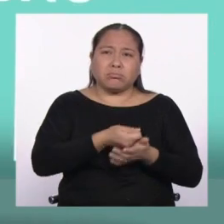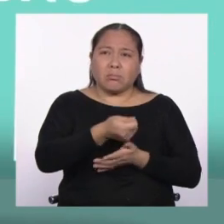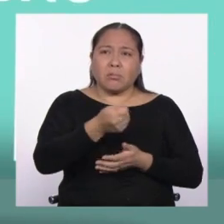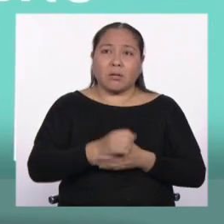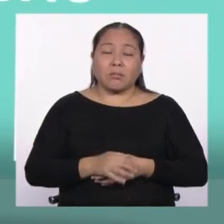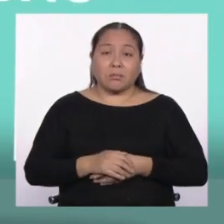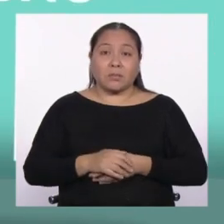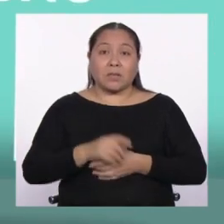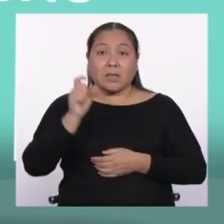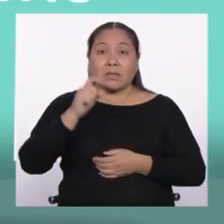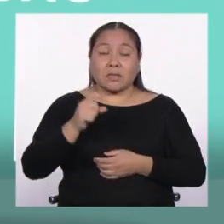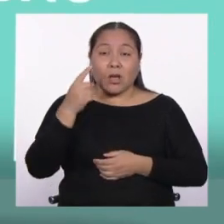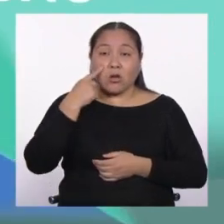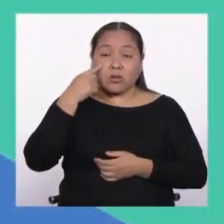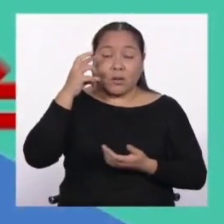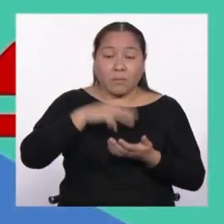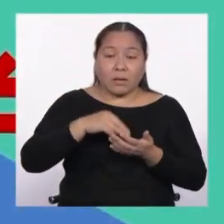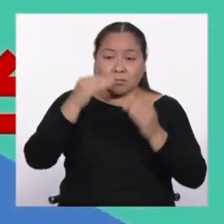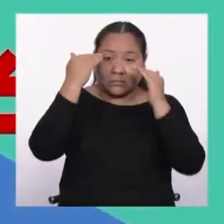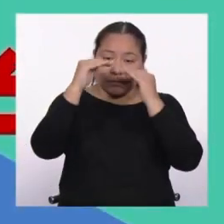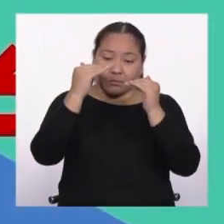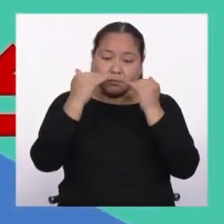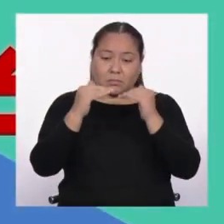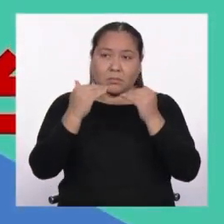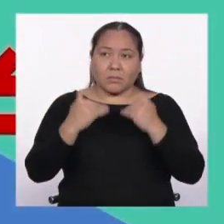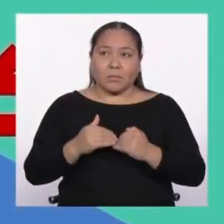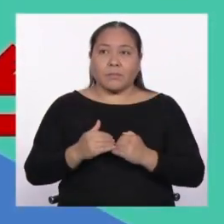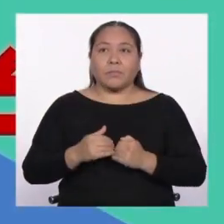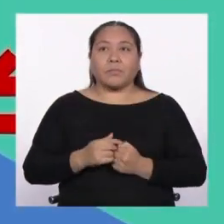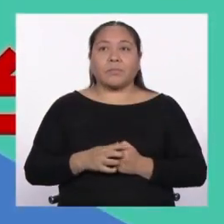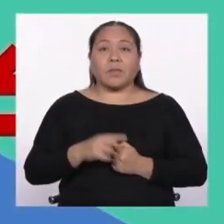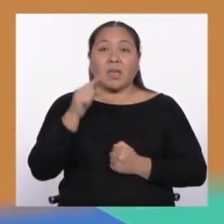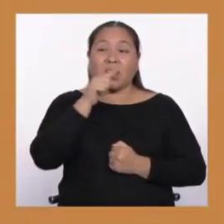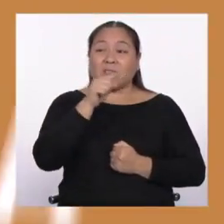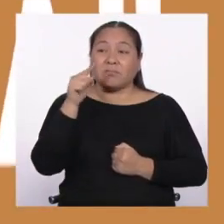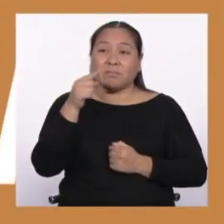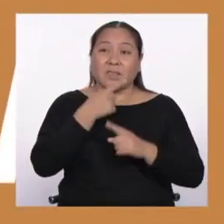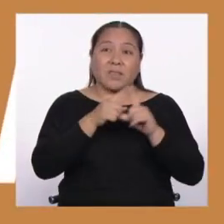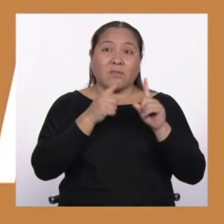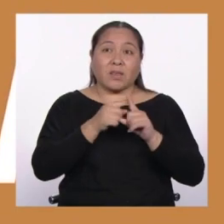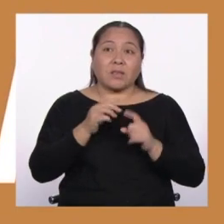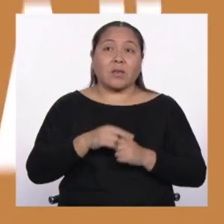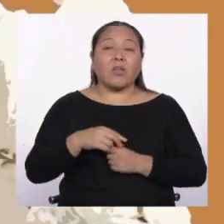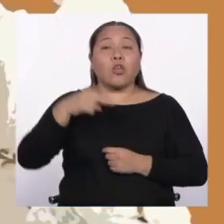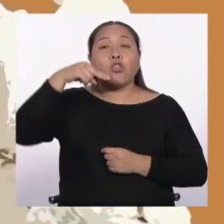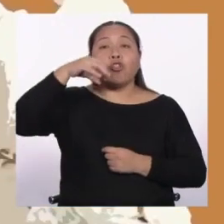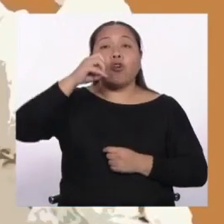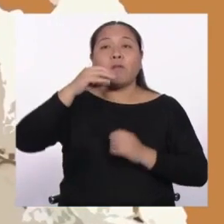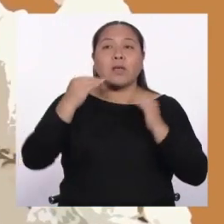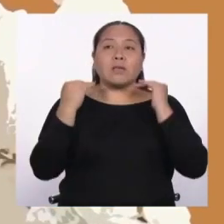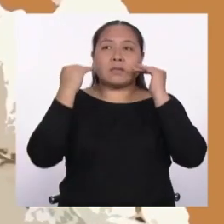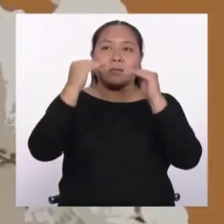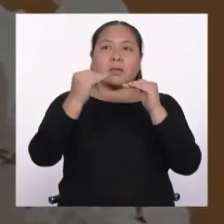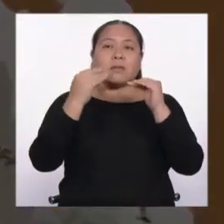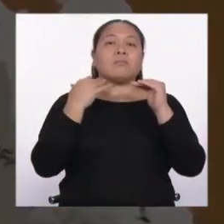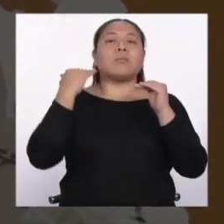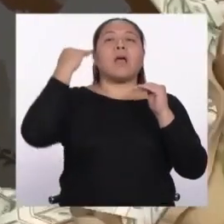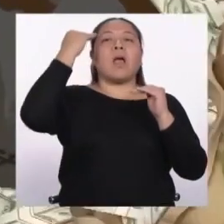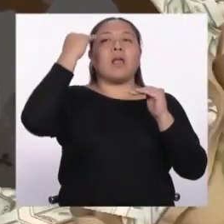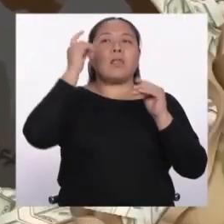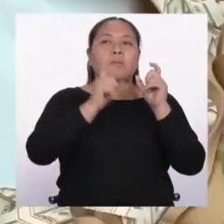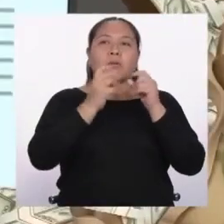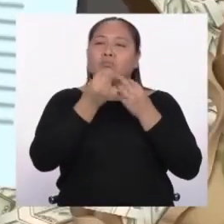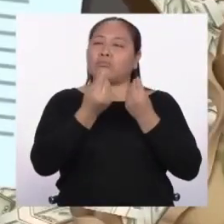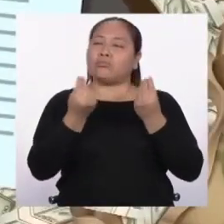mucho más que saber de estos sectores, porque hasta dentro de ellos había diferencias. La nobleza, por ejemplo, era la gente de alta sociedad, con